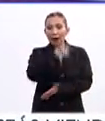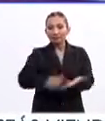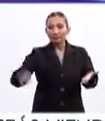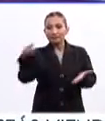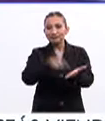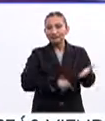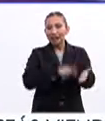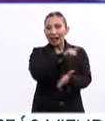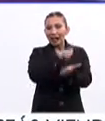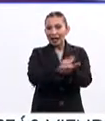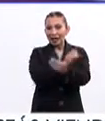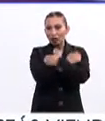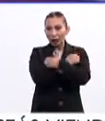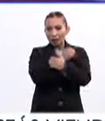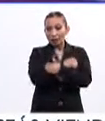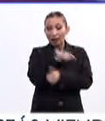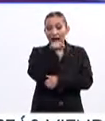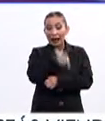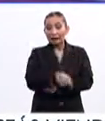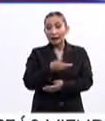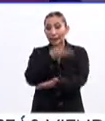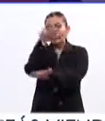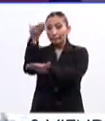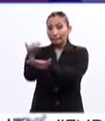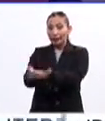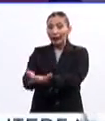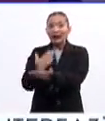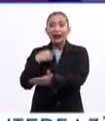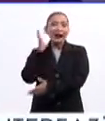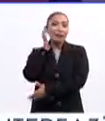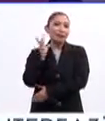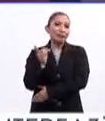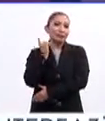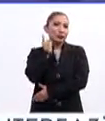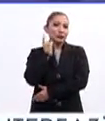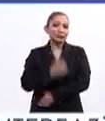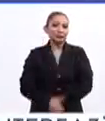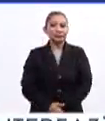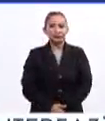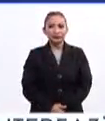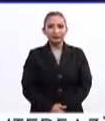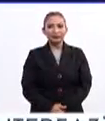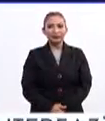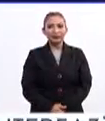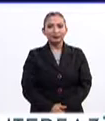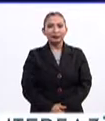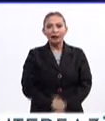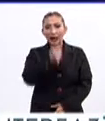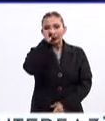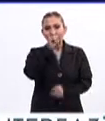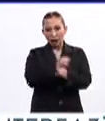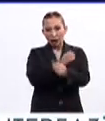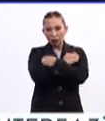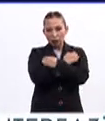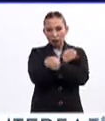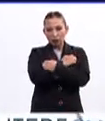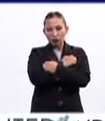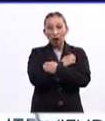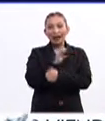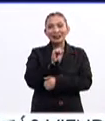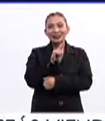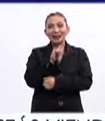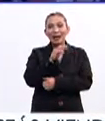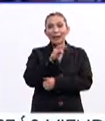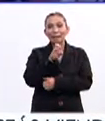la reforma educativa, el cual será enviado a la Cámara de Diputados. El secretario de Educación Pública,